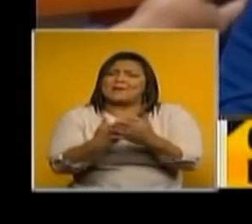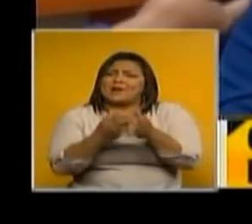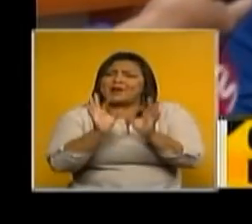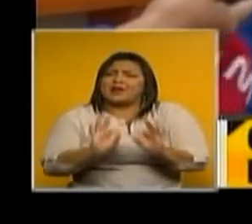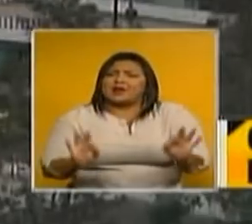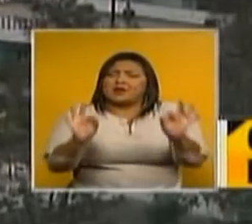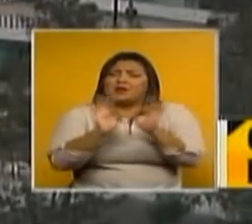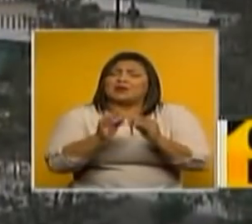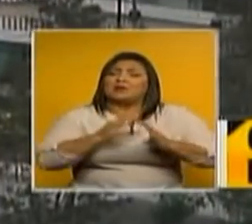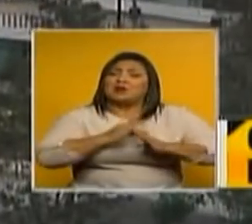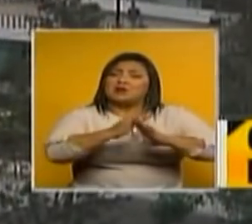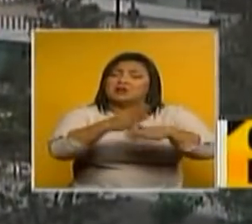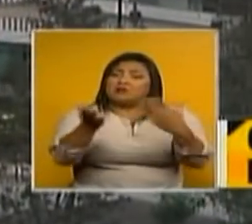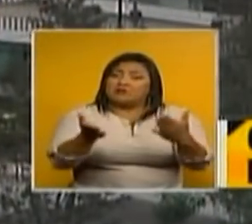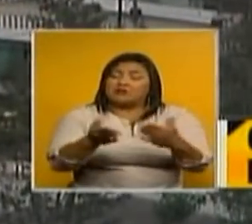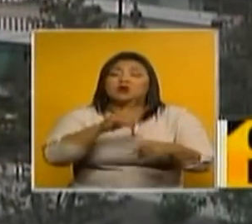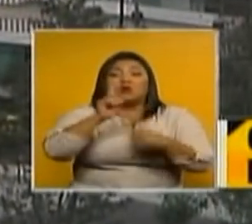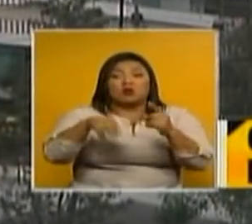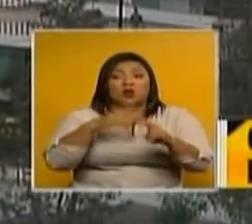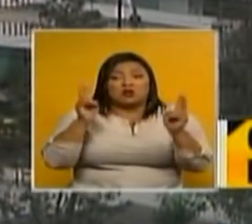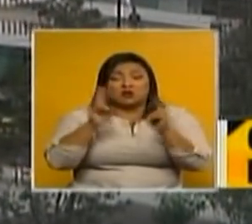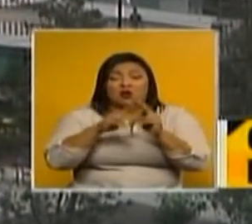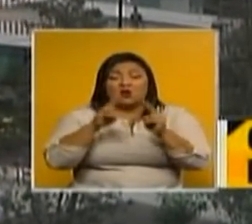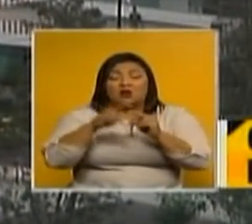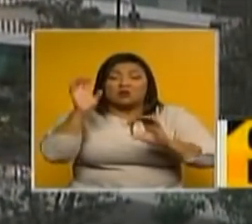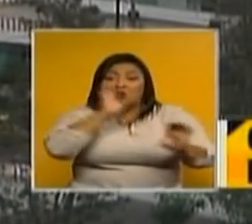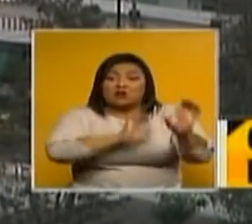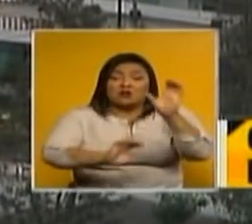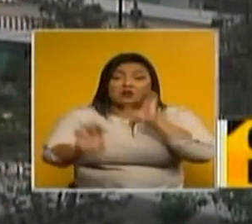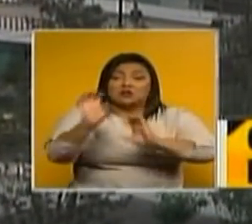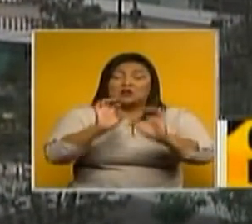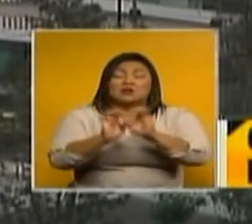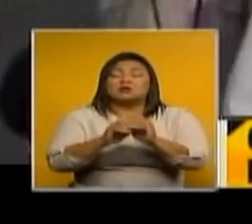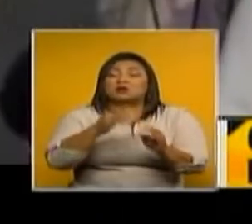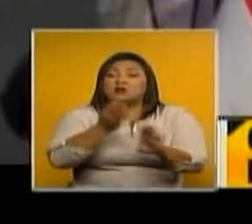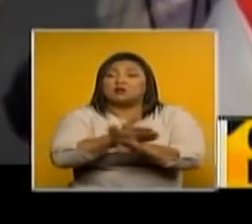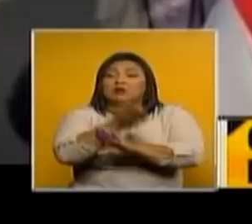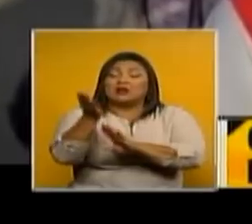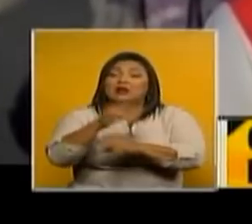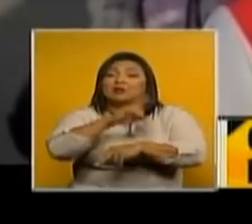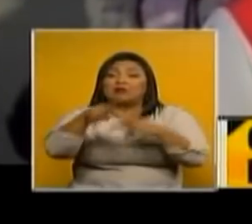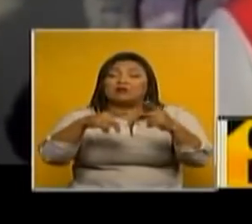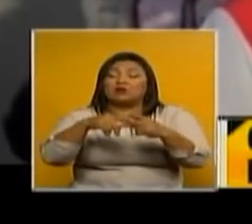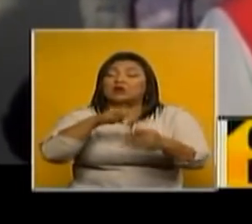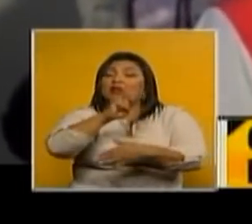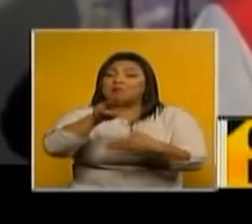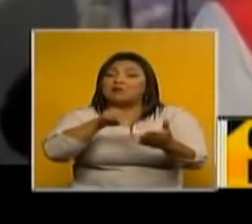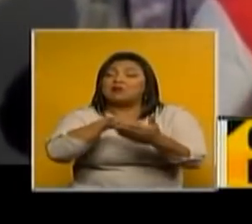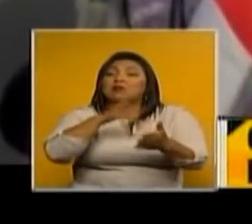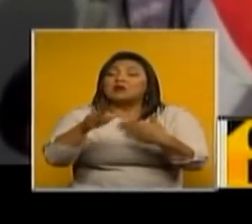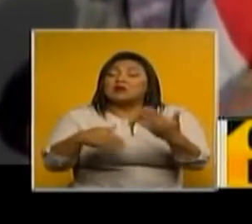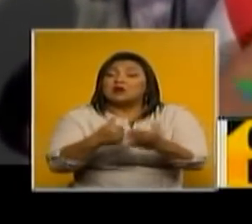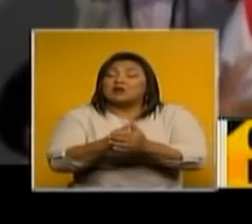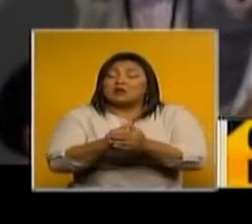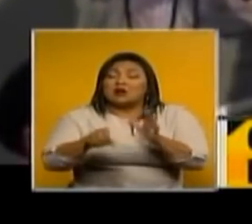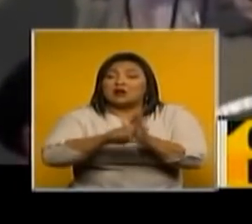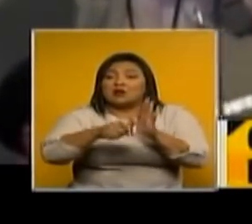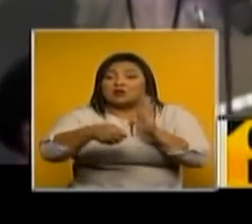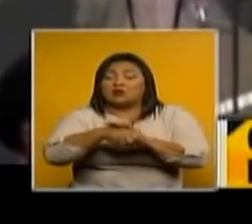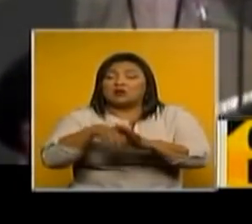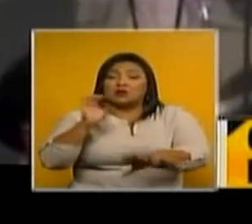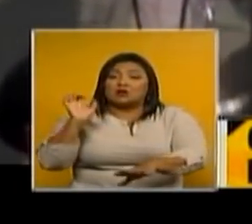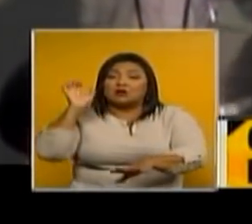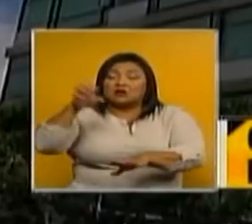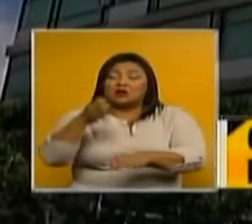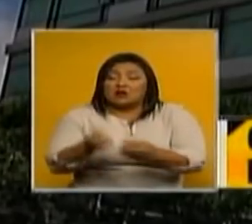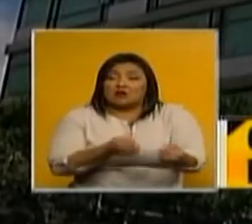su defensa. Una vez que se conozcan las observaciones y argumentos por parte de la prefectura manabita, la Contraloría General del Estado